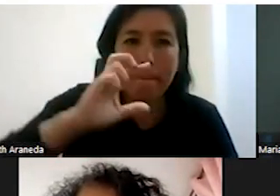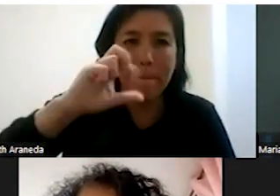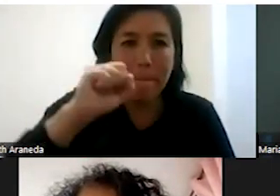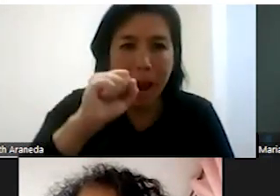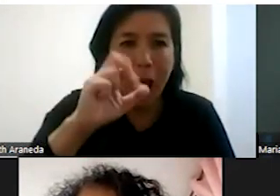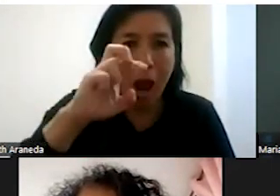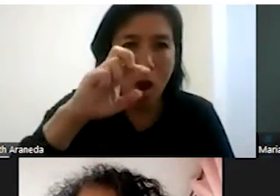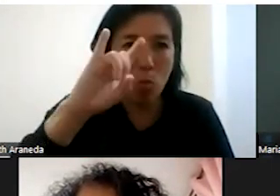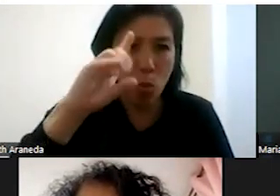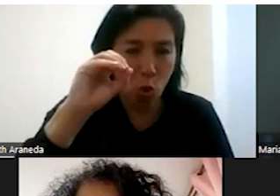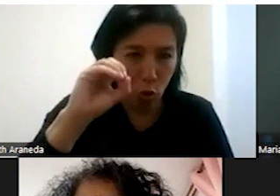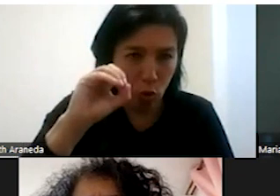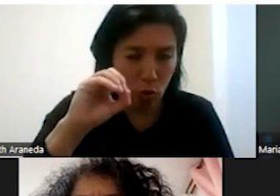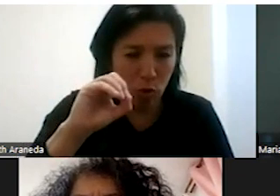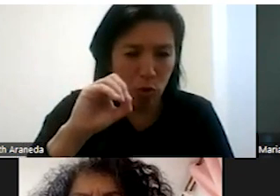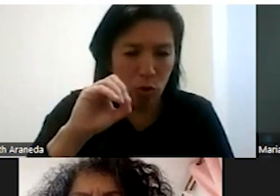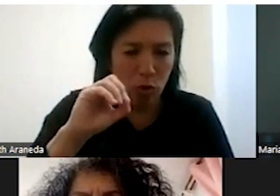¿Dónde cabe eso dentro